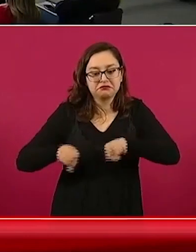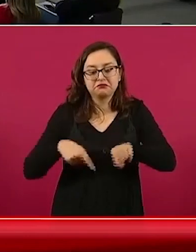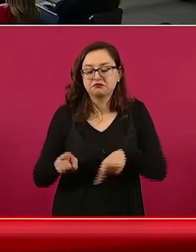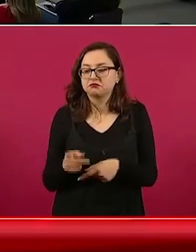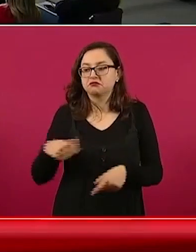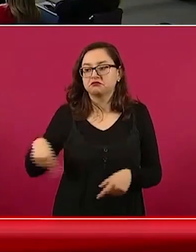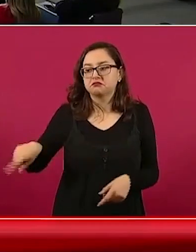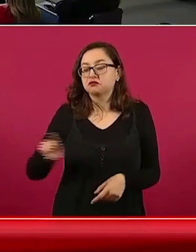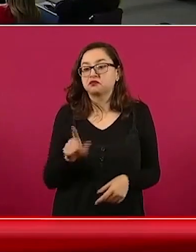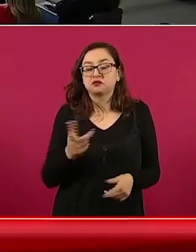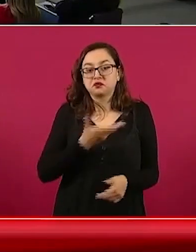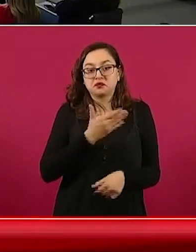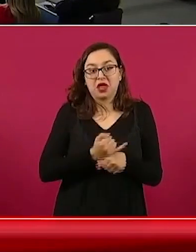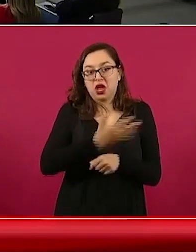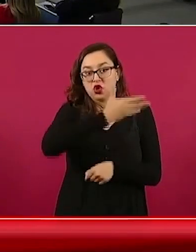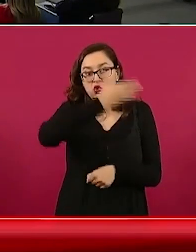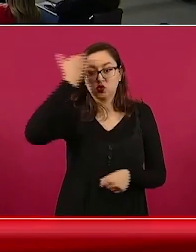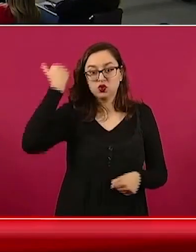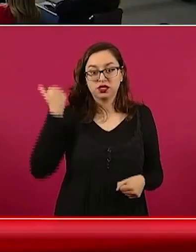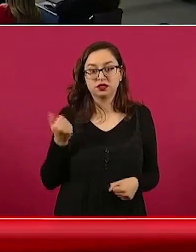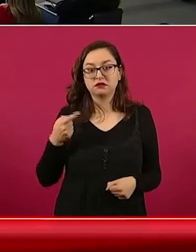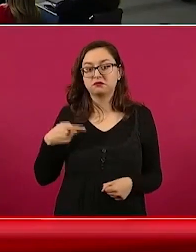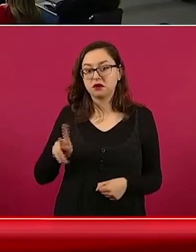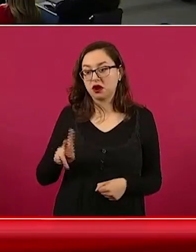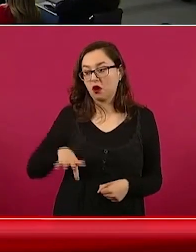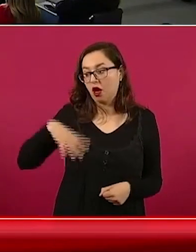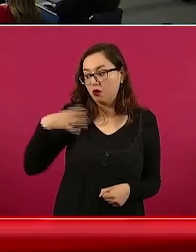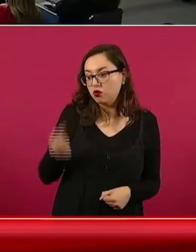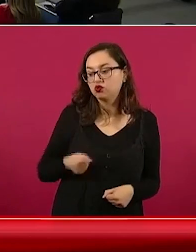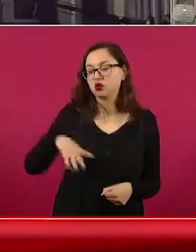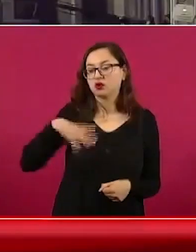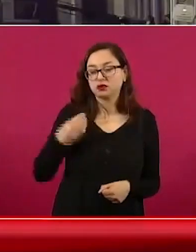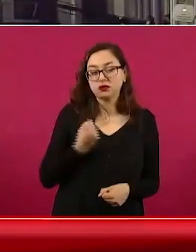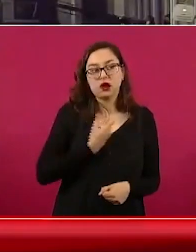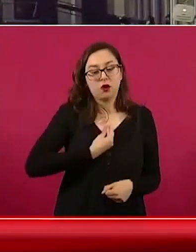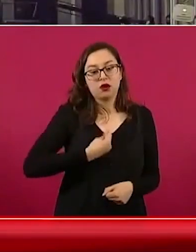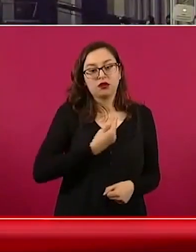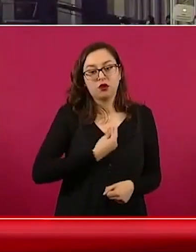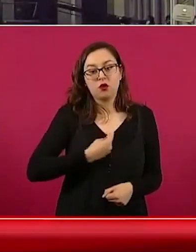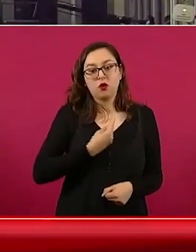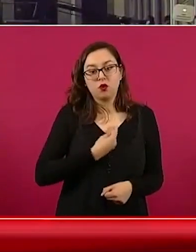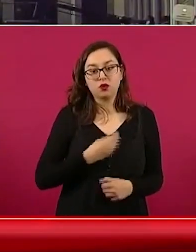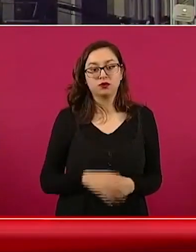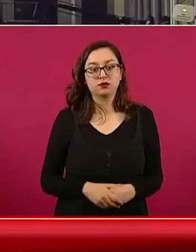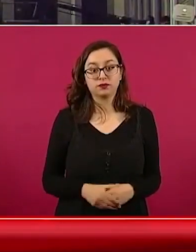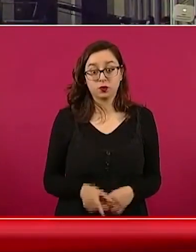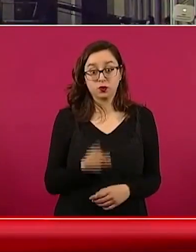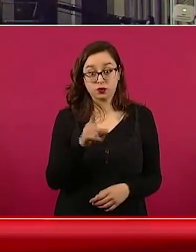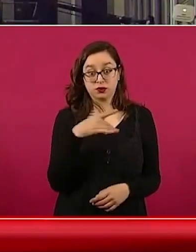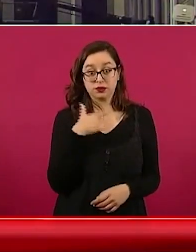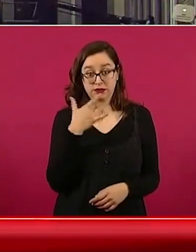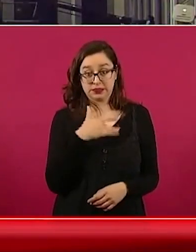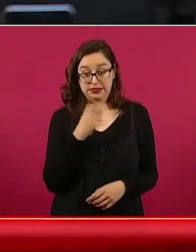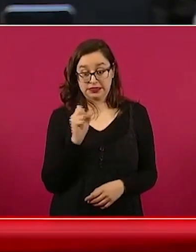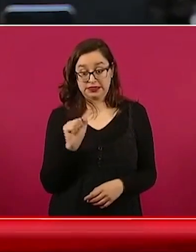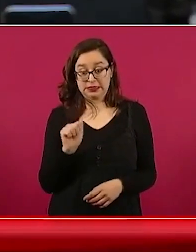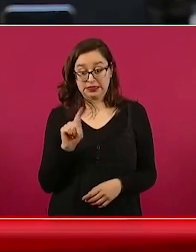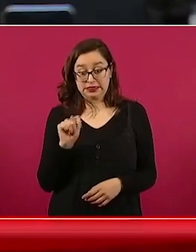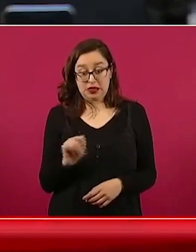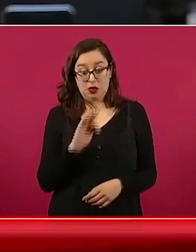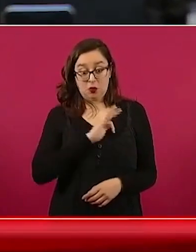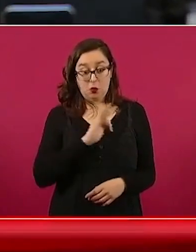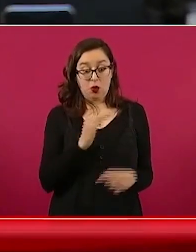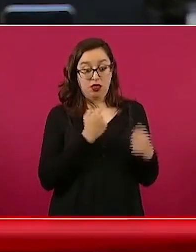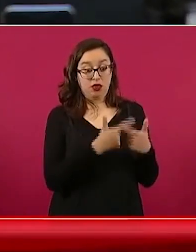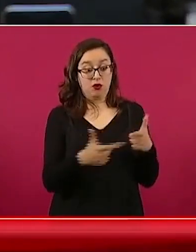velan el entierro tiene y son los que pues, los explotan y juegan, ¿no? Señor presidente, ¿cree usted que el SAT puede hacer auditorías a Grupo Pachuca